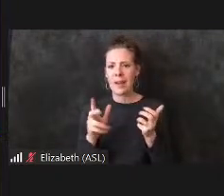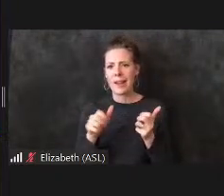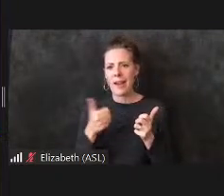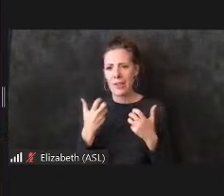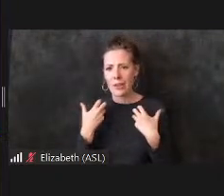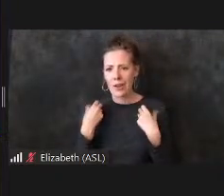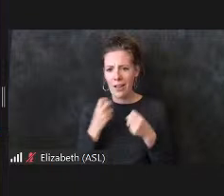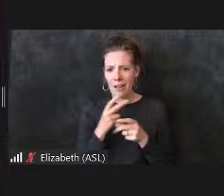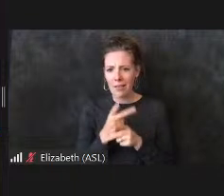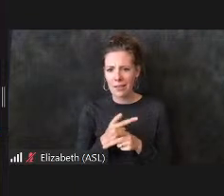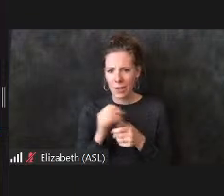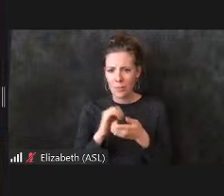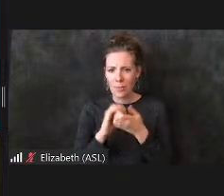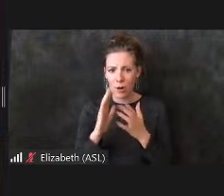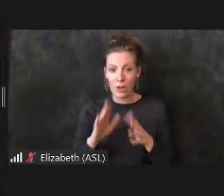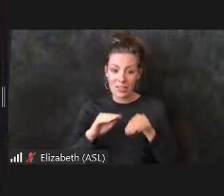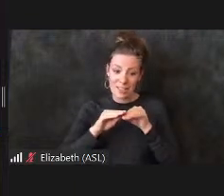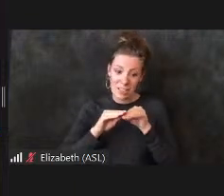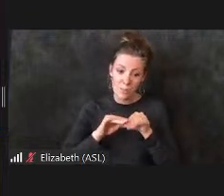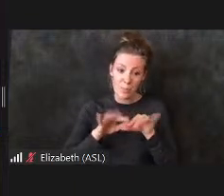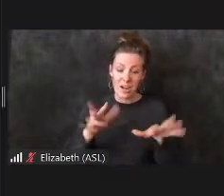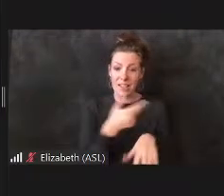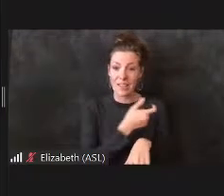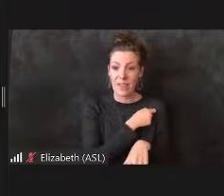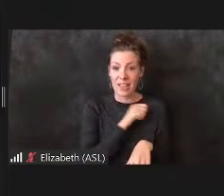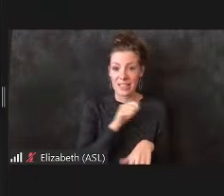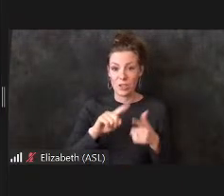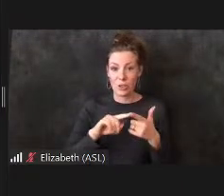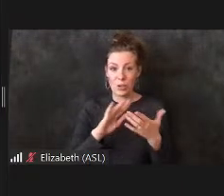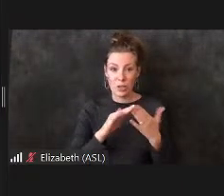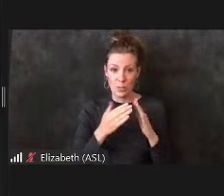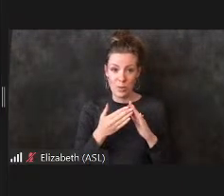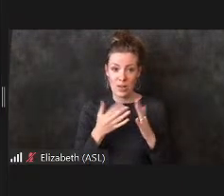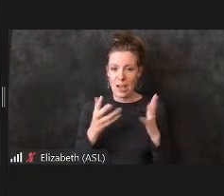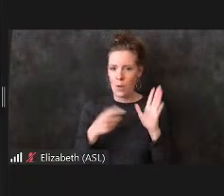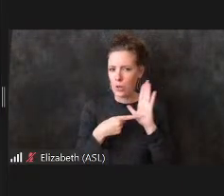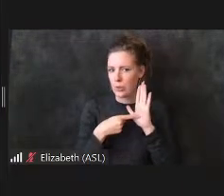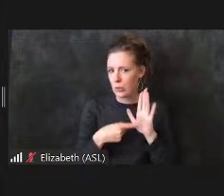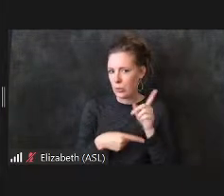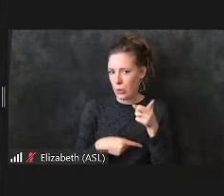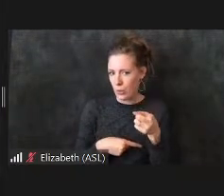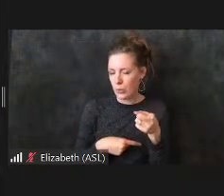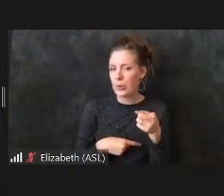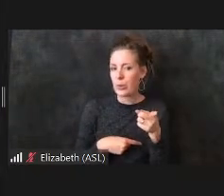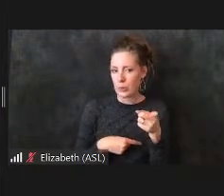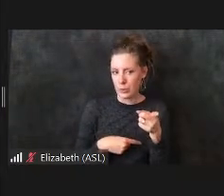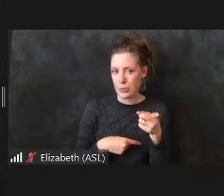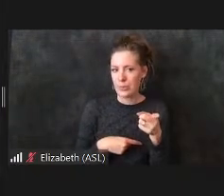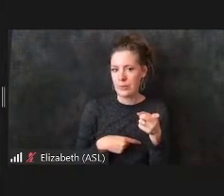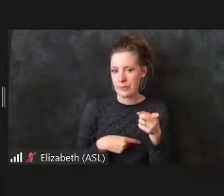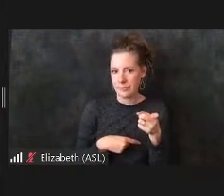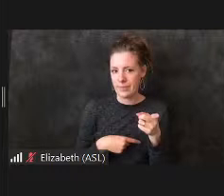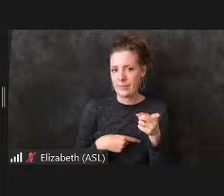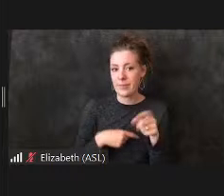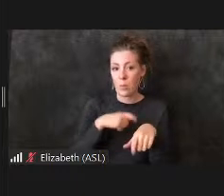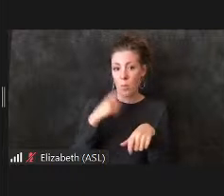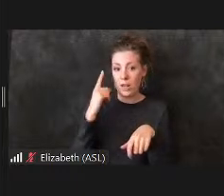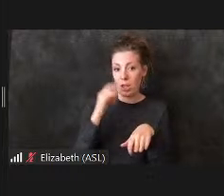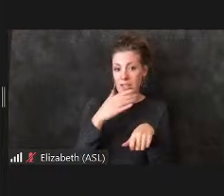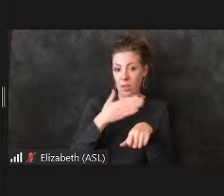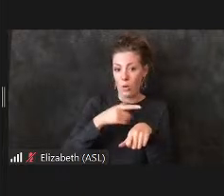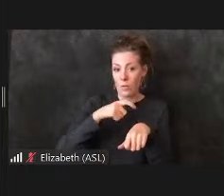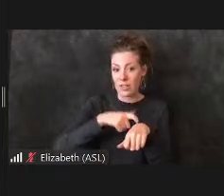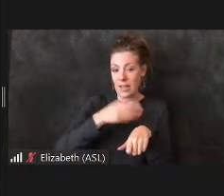nuestros compañeros también que estamos tratando de sacar esta vacuna a la comunidad. Quería mostrarles con